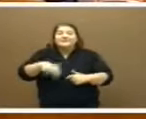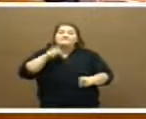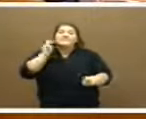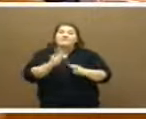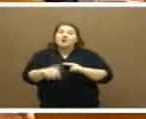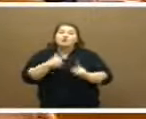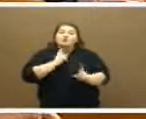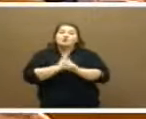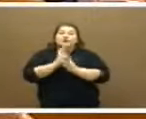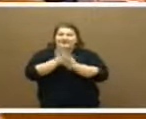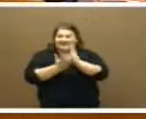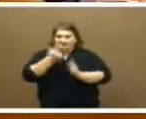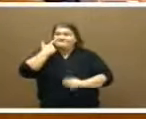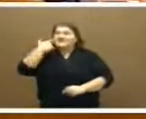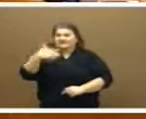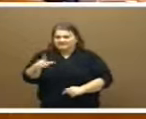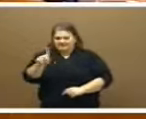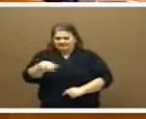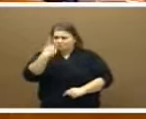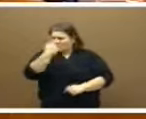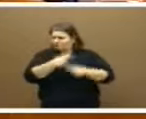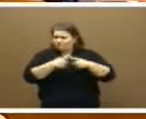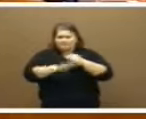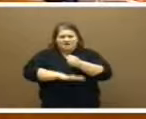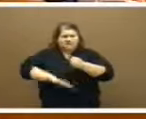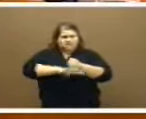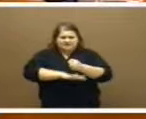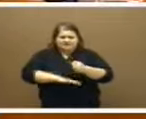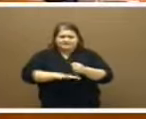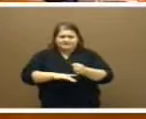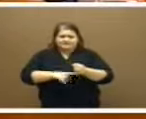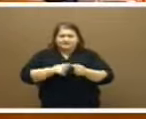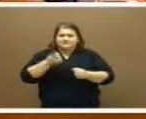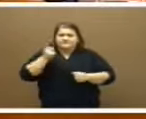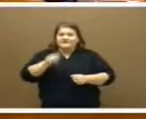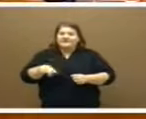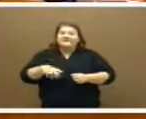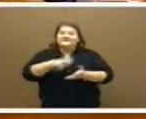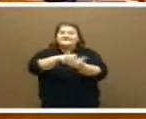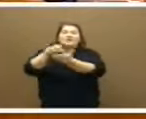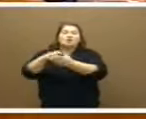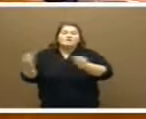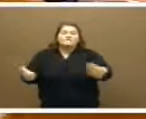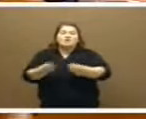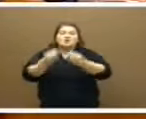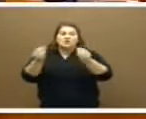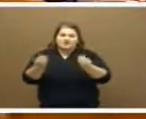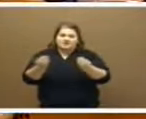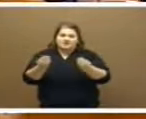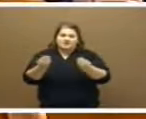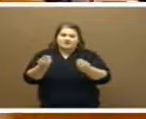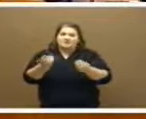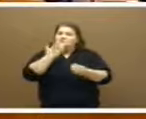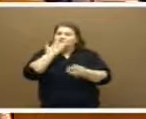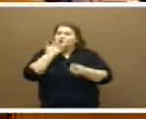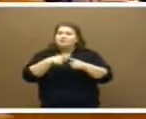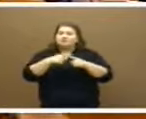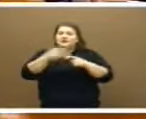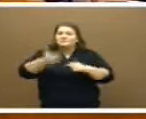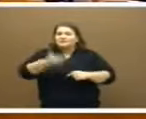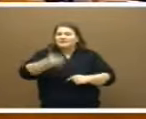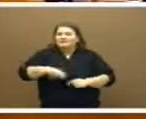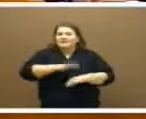contra incendios. Fíjese usted qué cuestión tan esencial, tan básica, mejora de las instalaciones y puesta a punto pues de detalles tan importantes